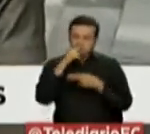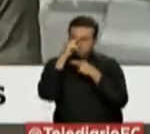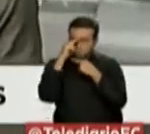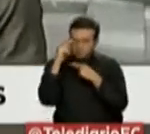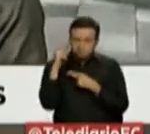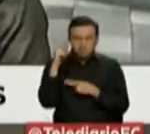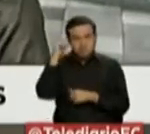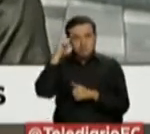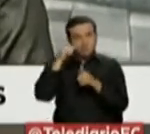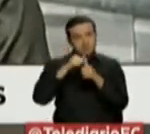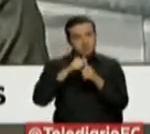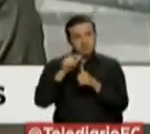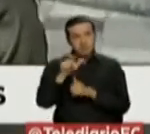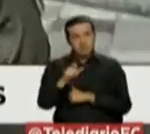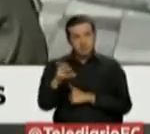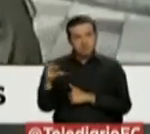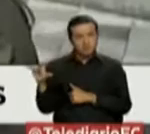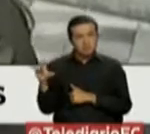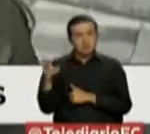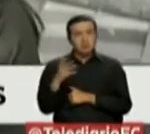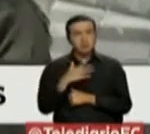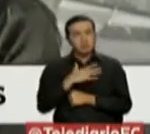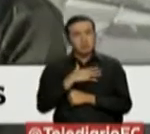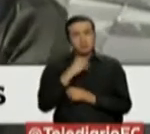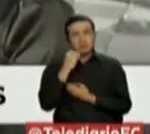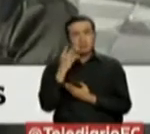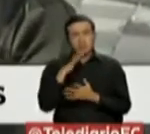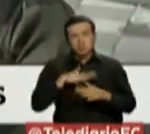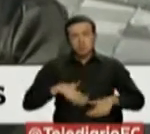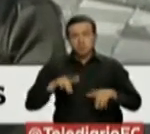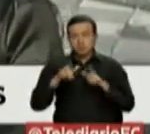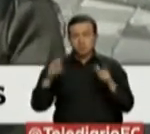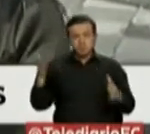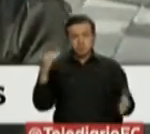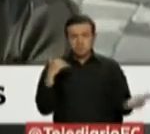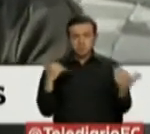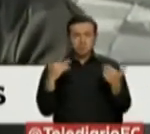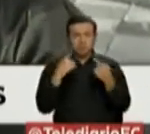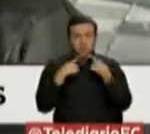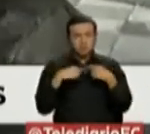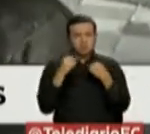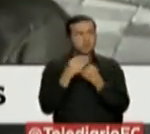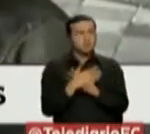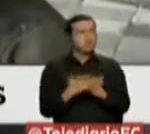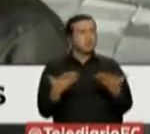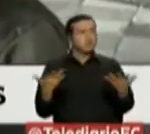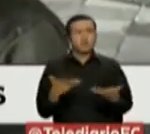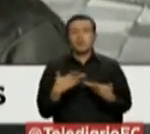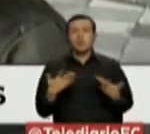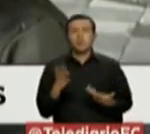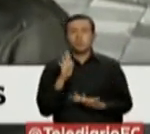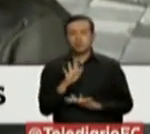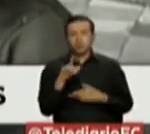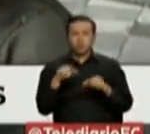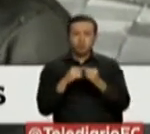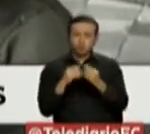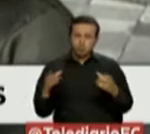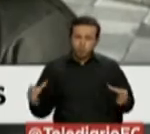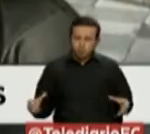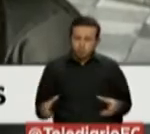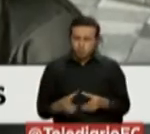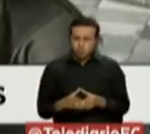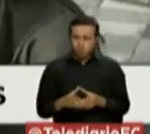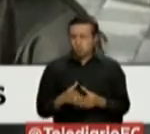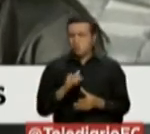homenaje, recordarles bien y ofrecerle este espacio para toda la gente. ¿Cuál es el mensaje de parte, por ejemplo, de tu banda?